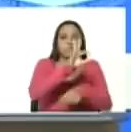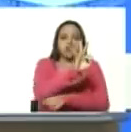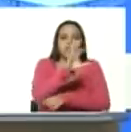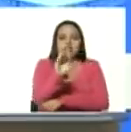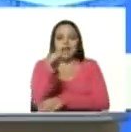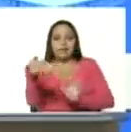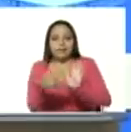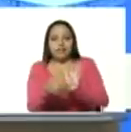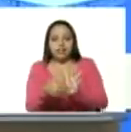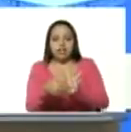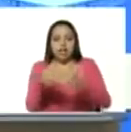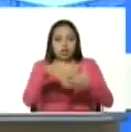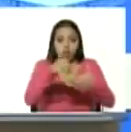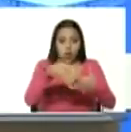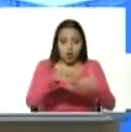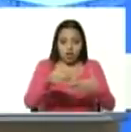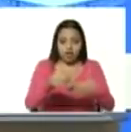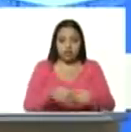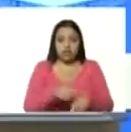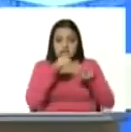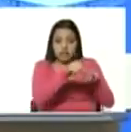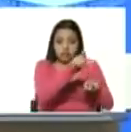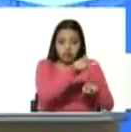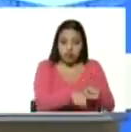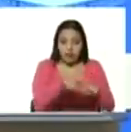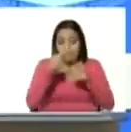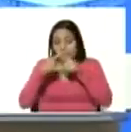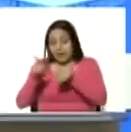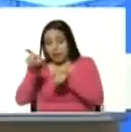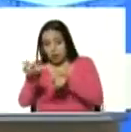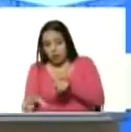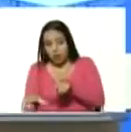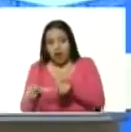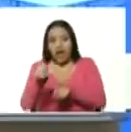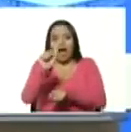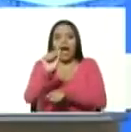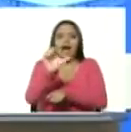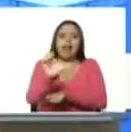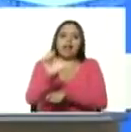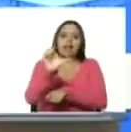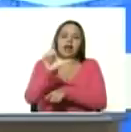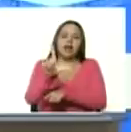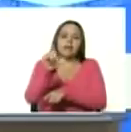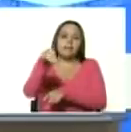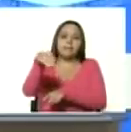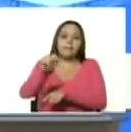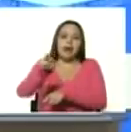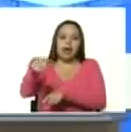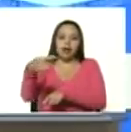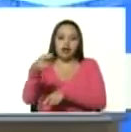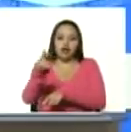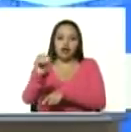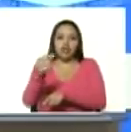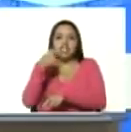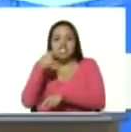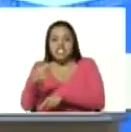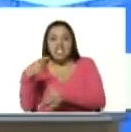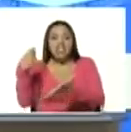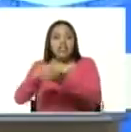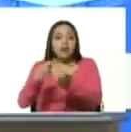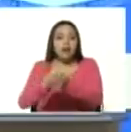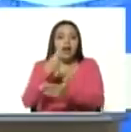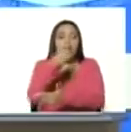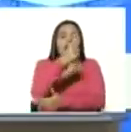de Alejandro Plas, etcétera, pero Almagro decía que la administración de esos recursos costaba 14 o